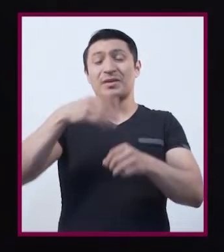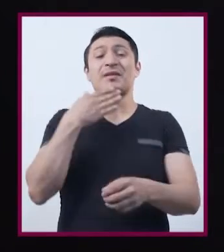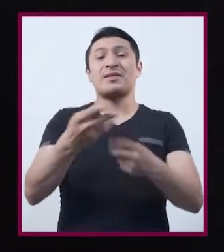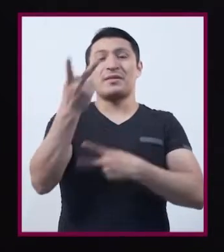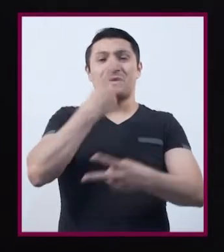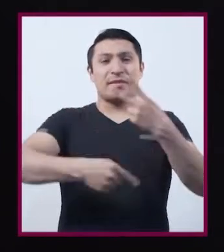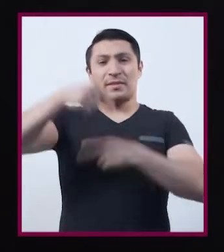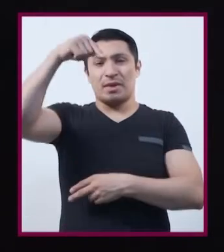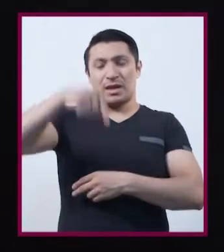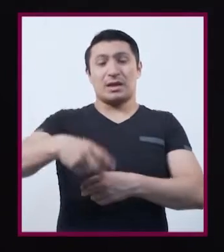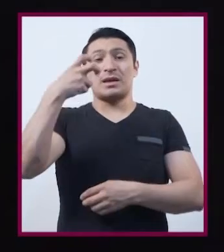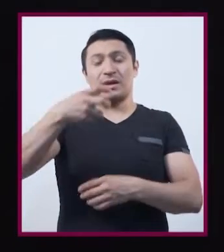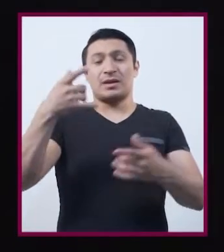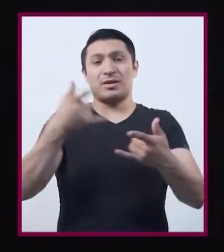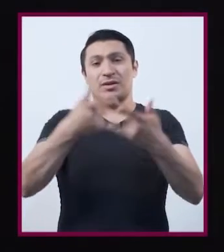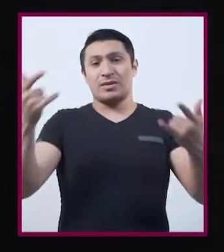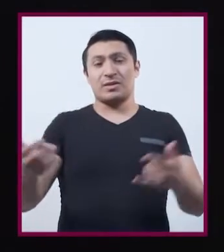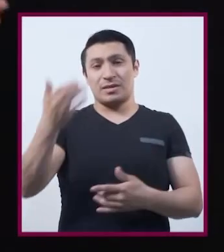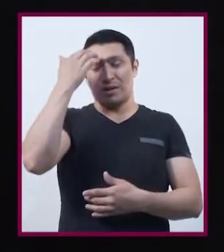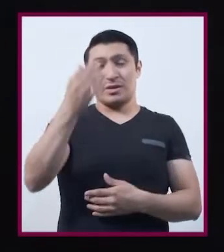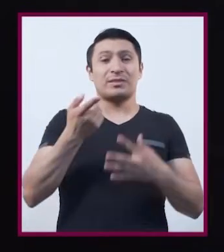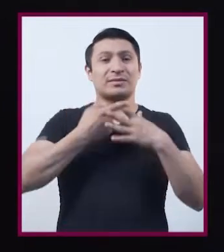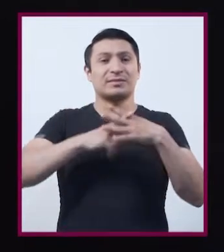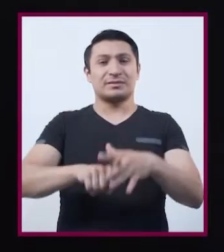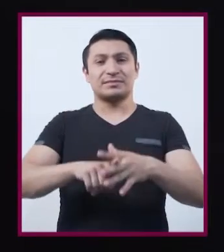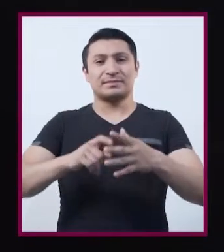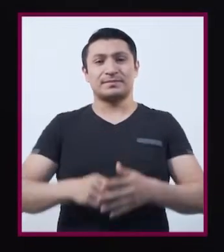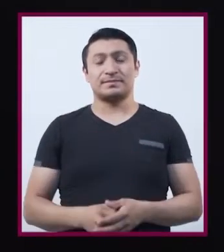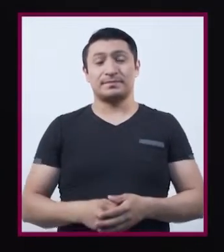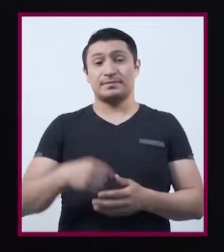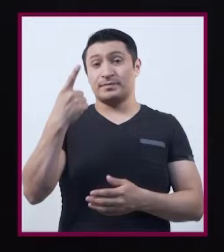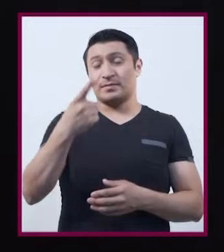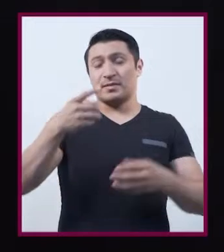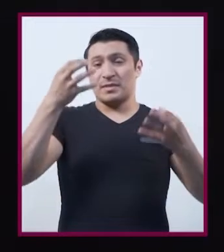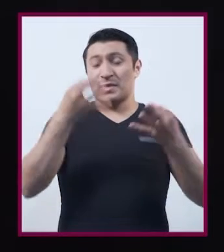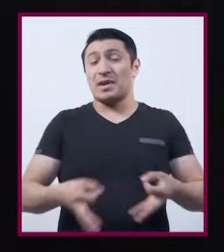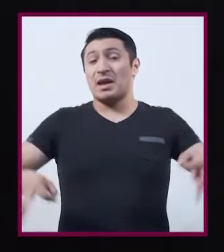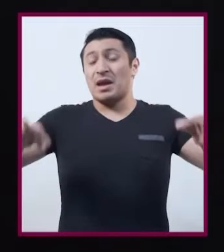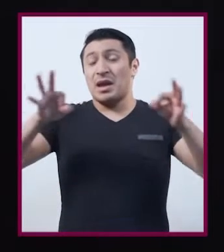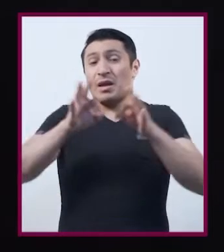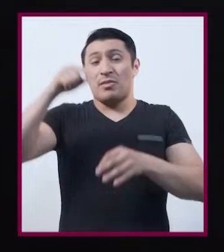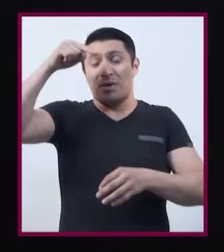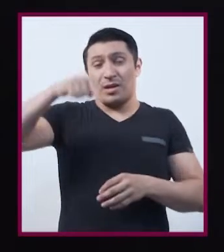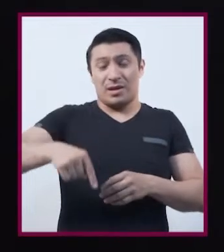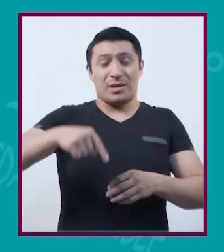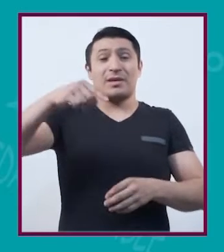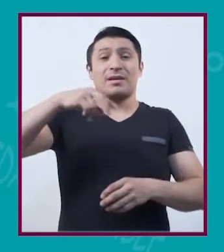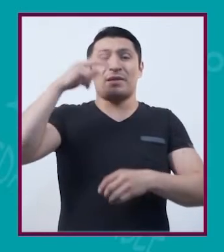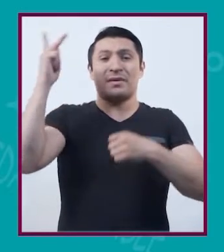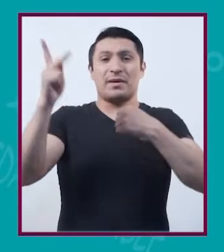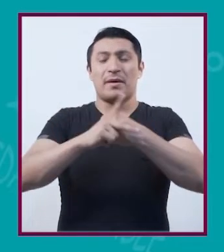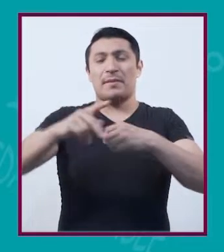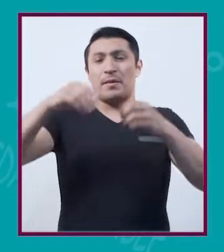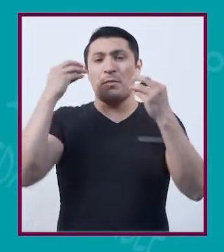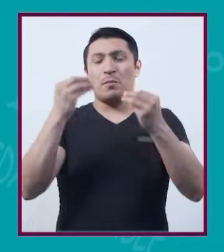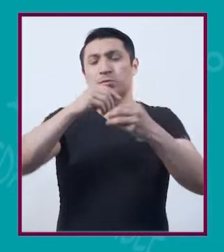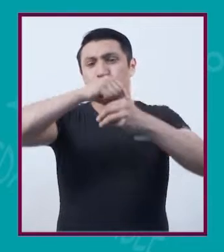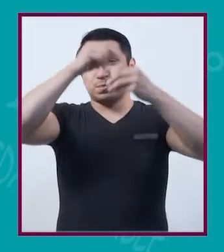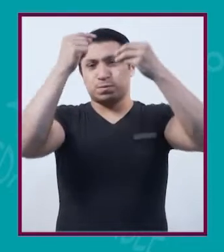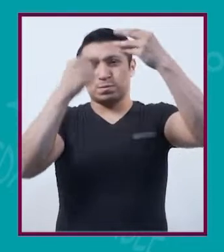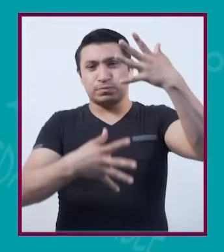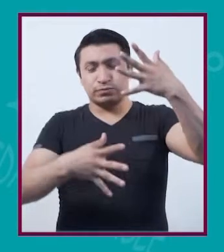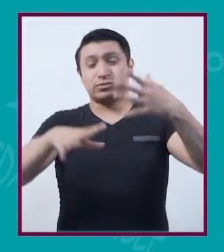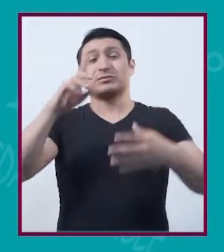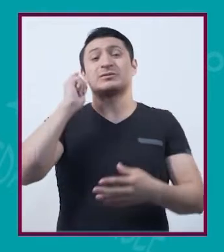el pasado no ha pasado. Conéctate. Bienvenida, bienvenido. Esto es Conciencia Histórica. Arrancamos. Una de las maravillas de